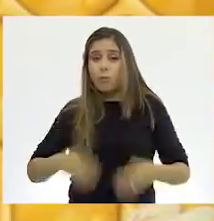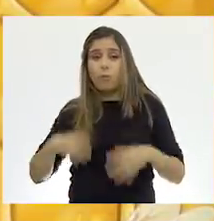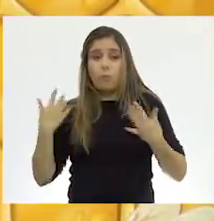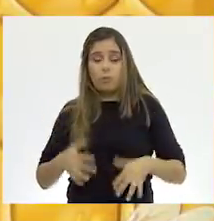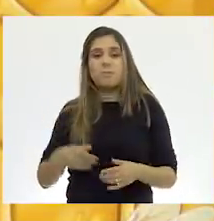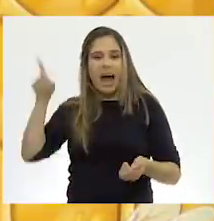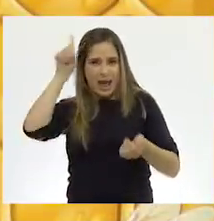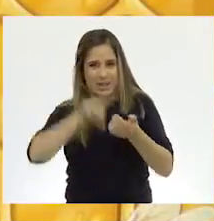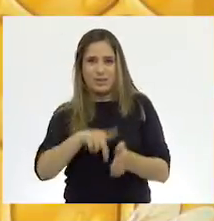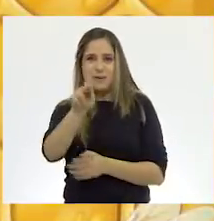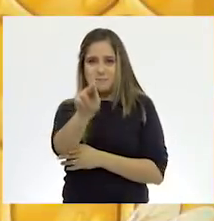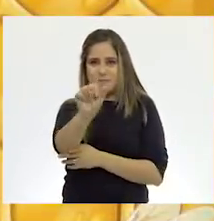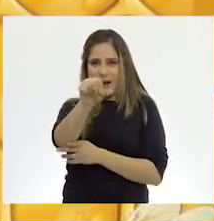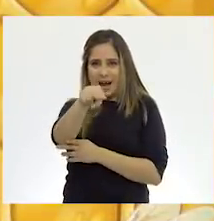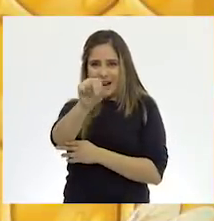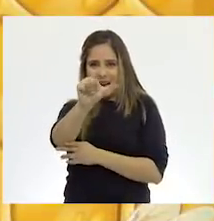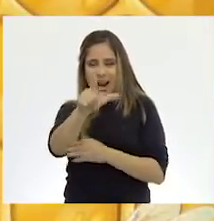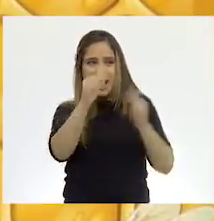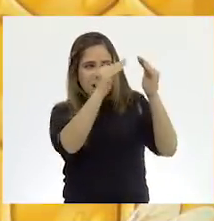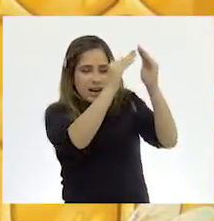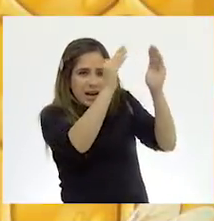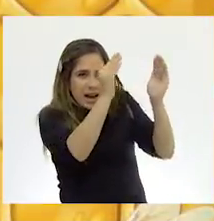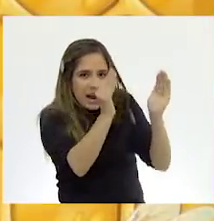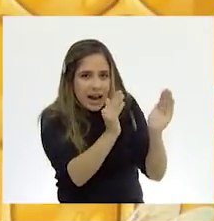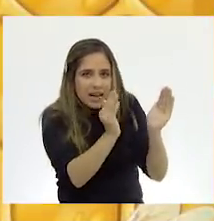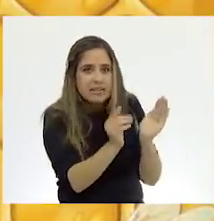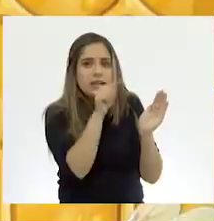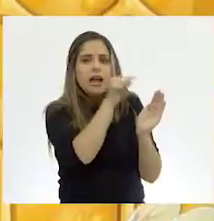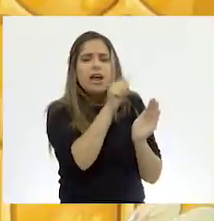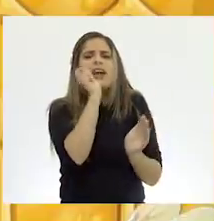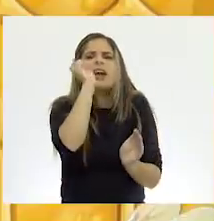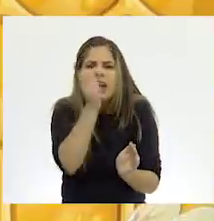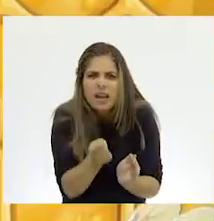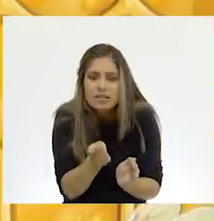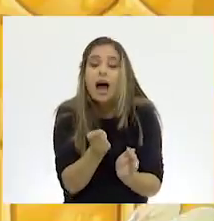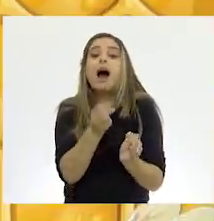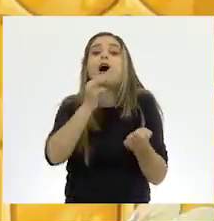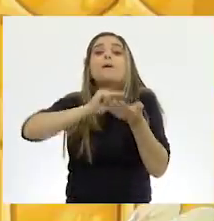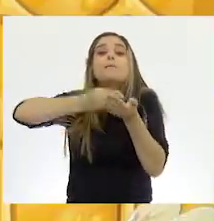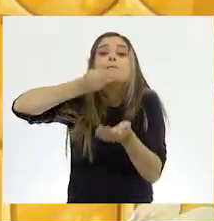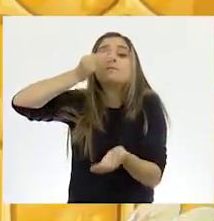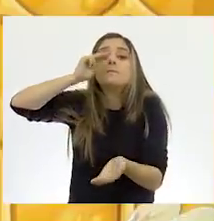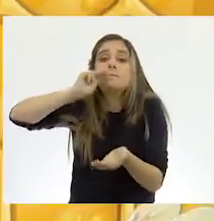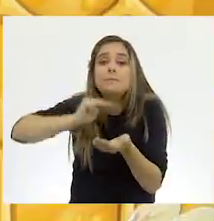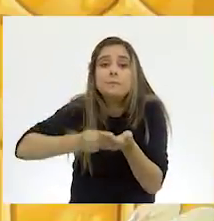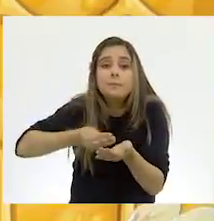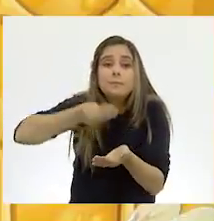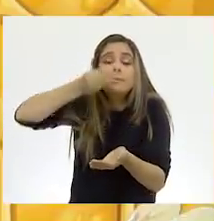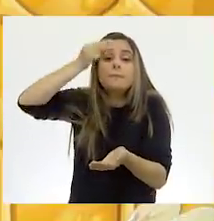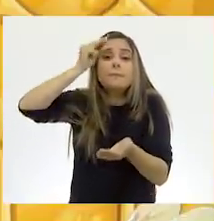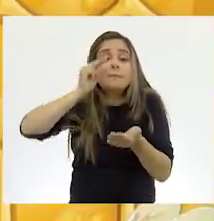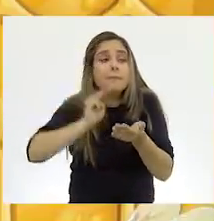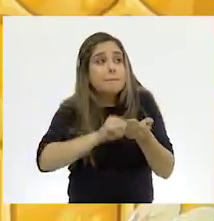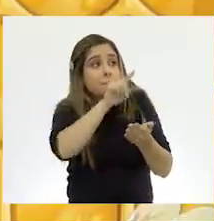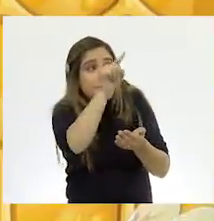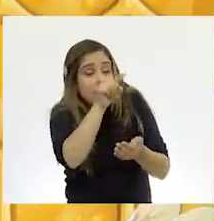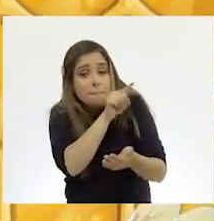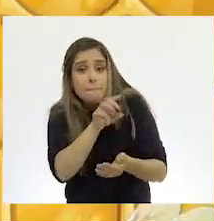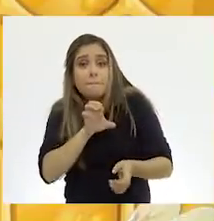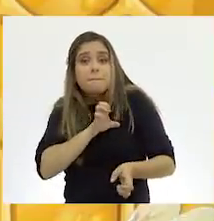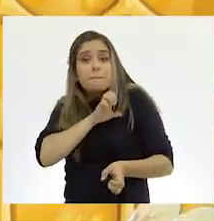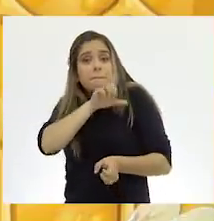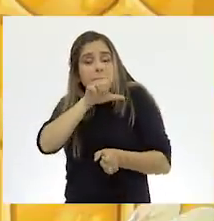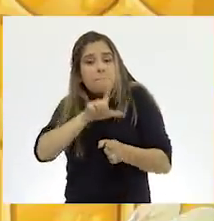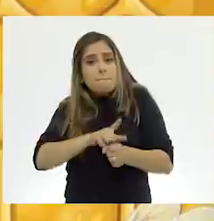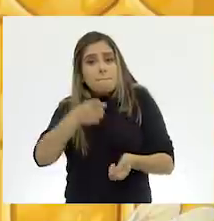del panal están hechas de la cera que producen unas glándulas especiales en el